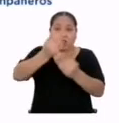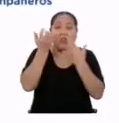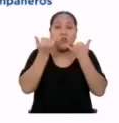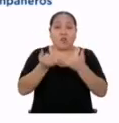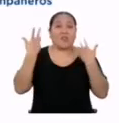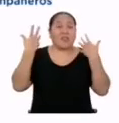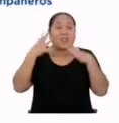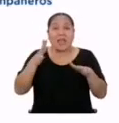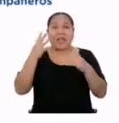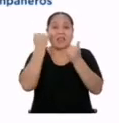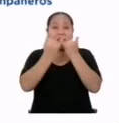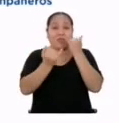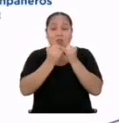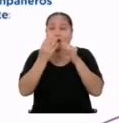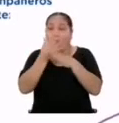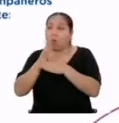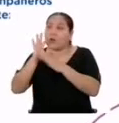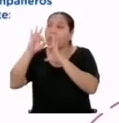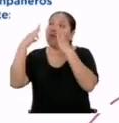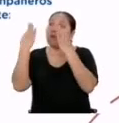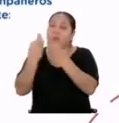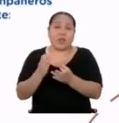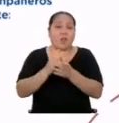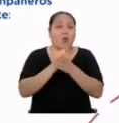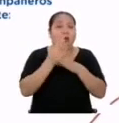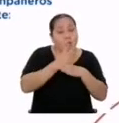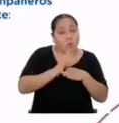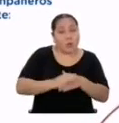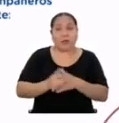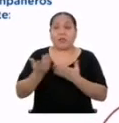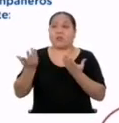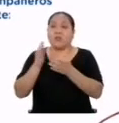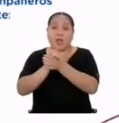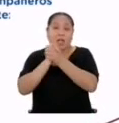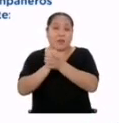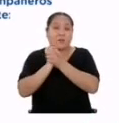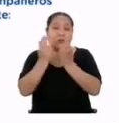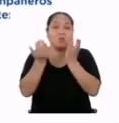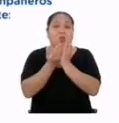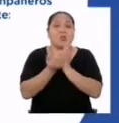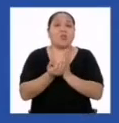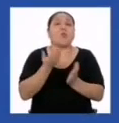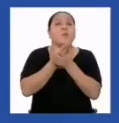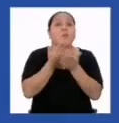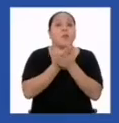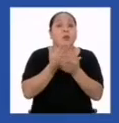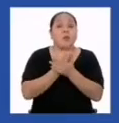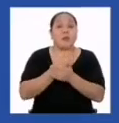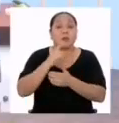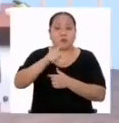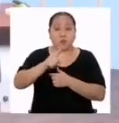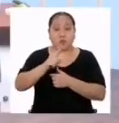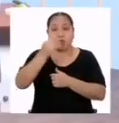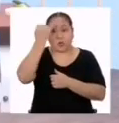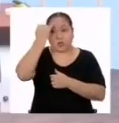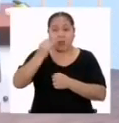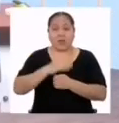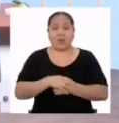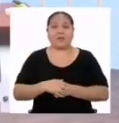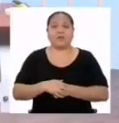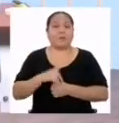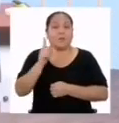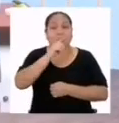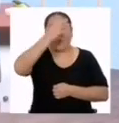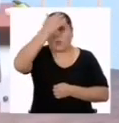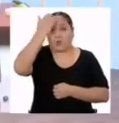terminado, compártanlo con su familia o compañeros y compañeras de escuela y sustenten su posición frente al texto. Y no